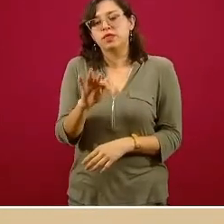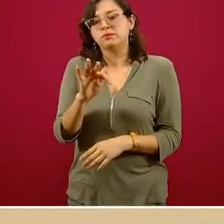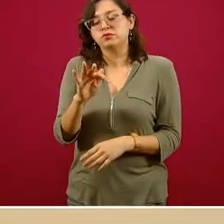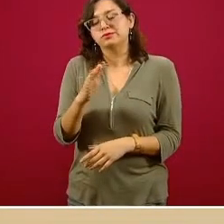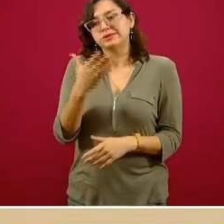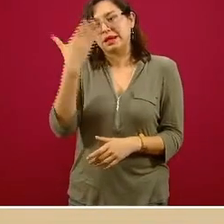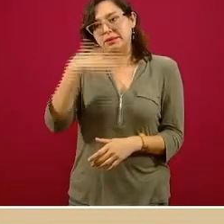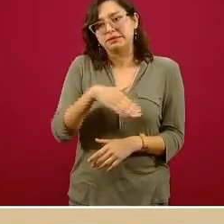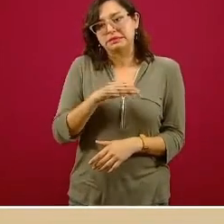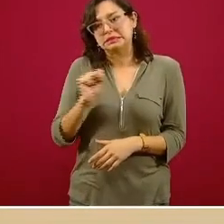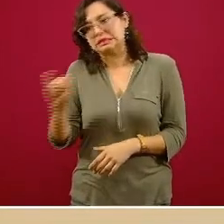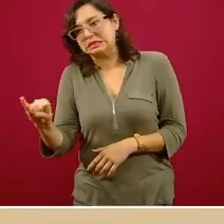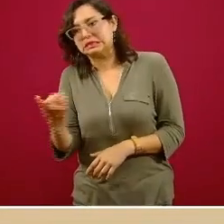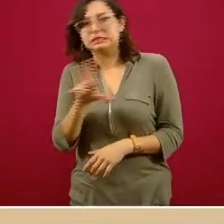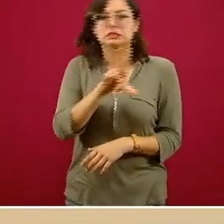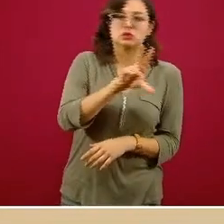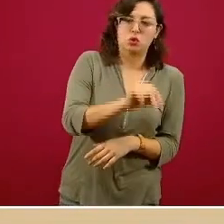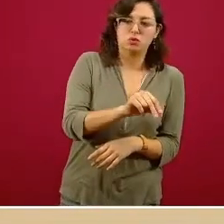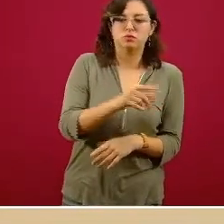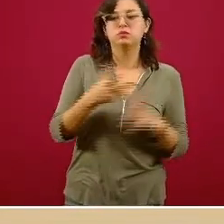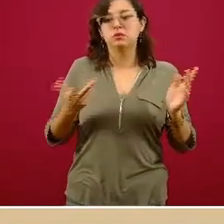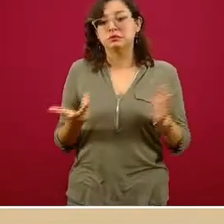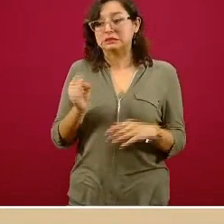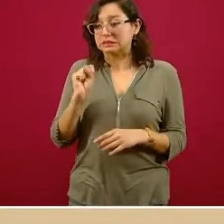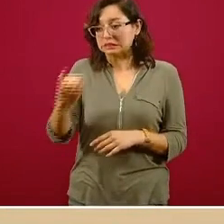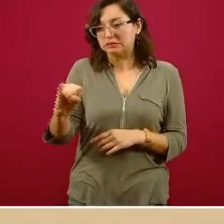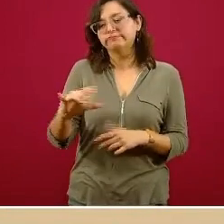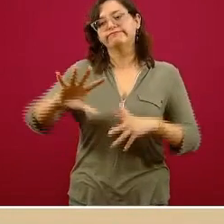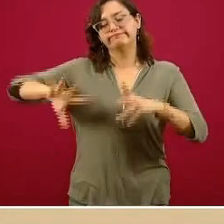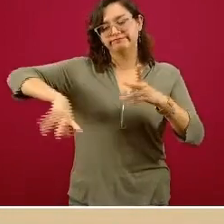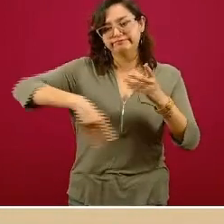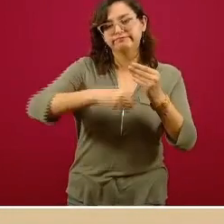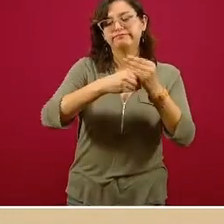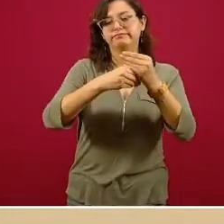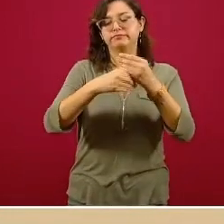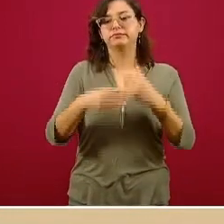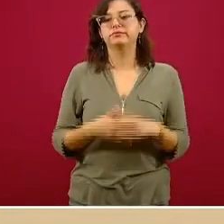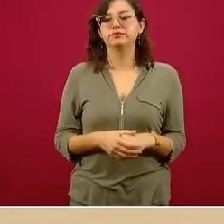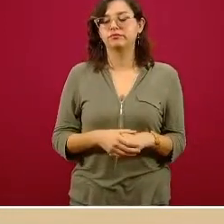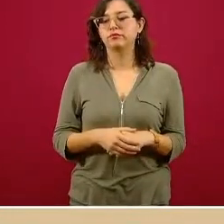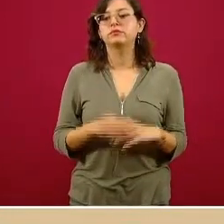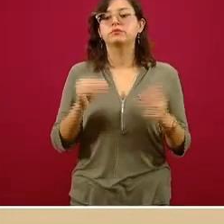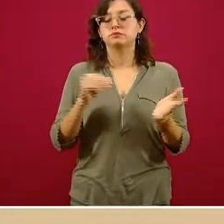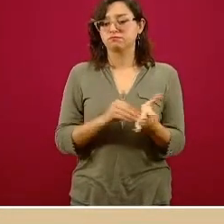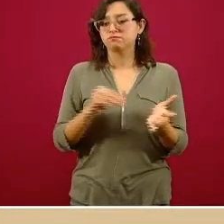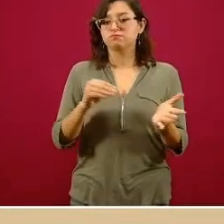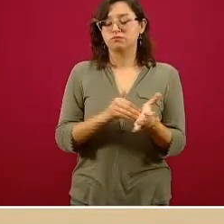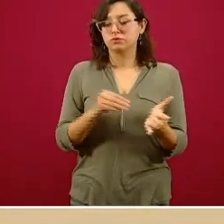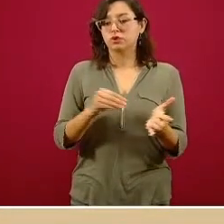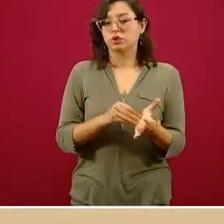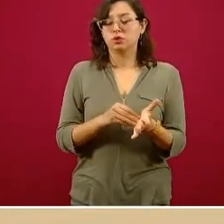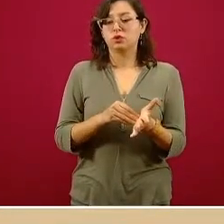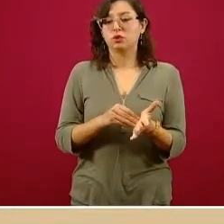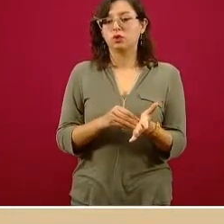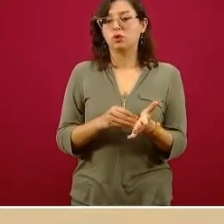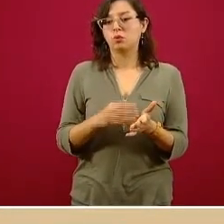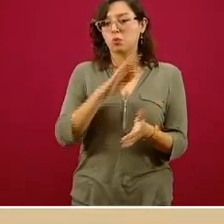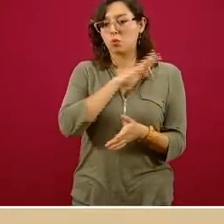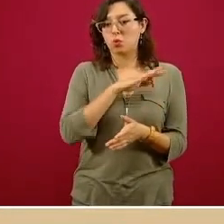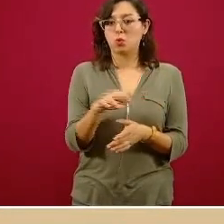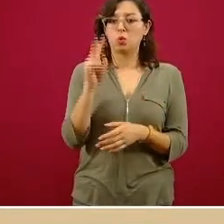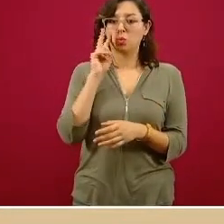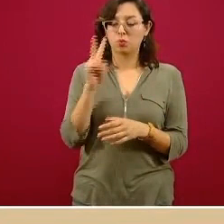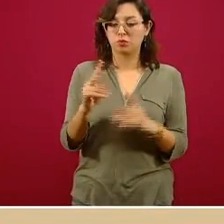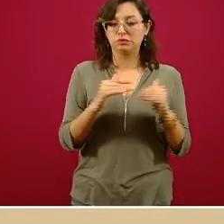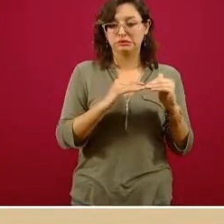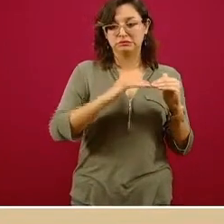confirmarlas o descartarlas y por lo tanto incluirlas a la estadística. Continuamos todavía viendo una meseta, aunque una meseta